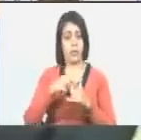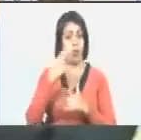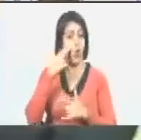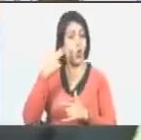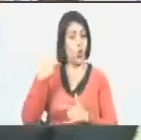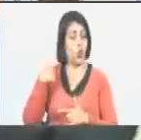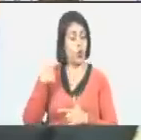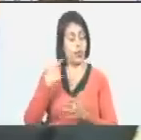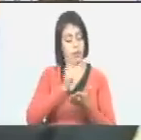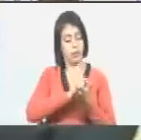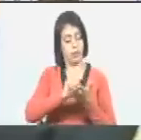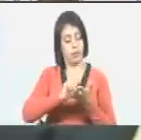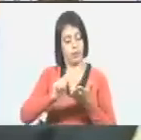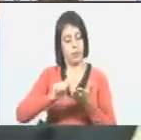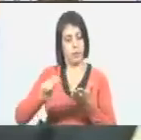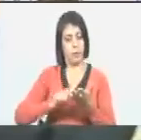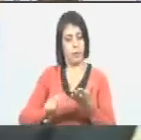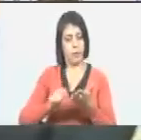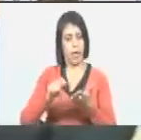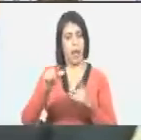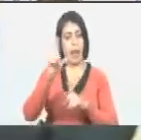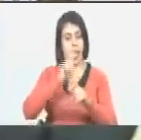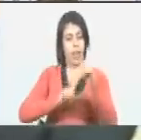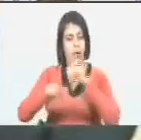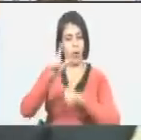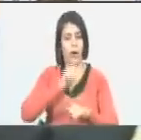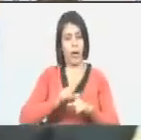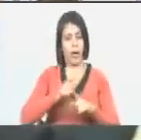de que las letras de la lengua castellana